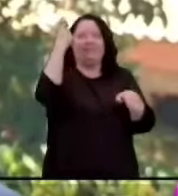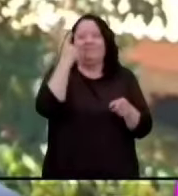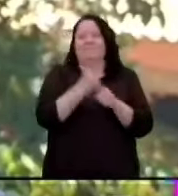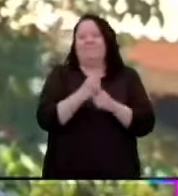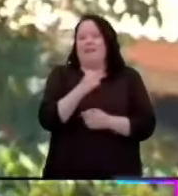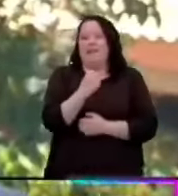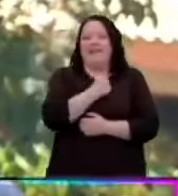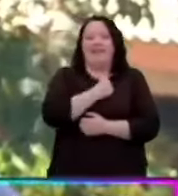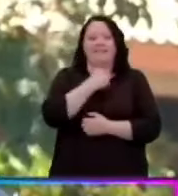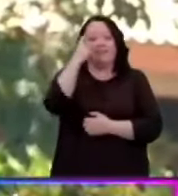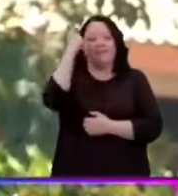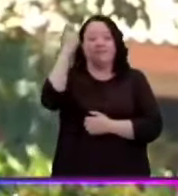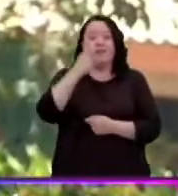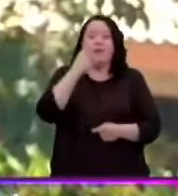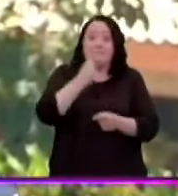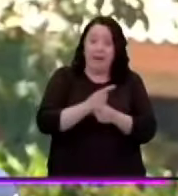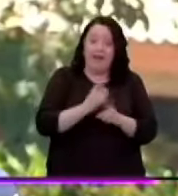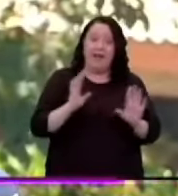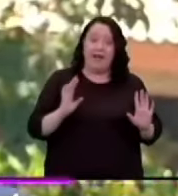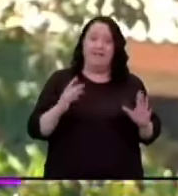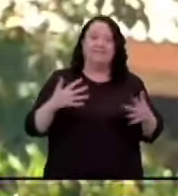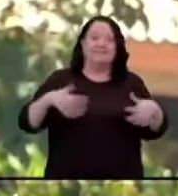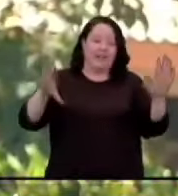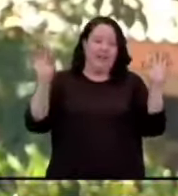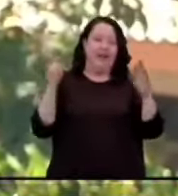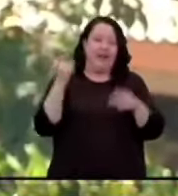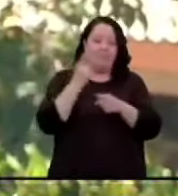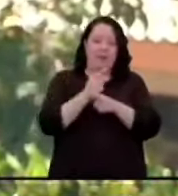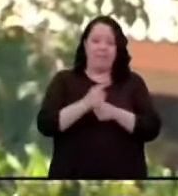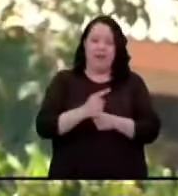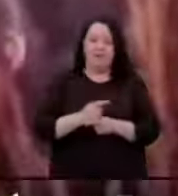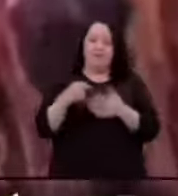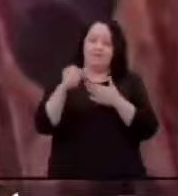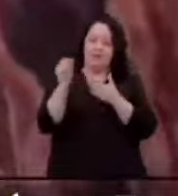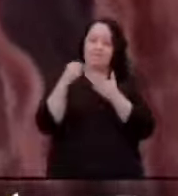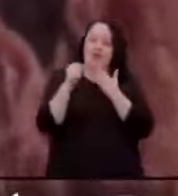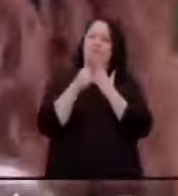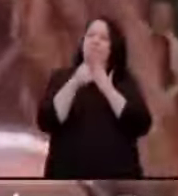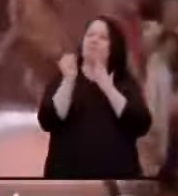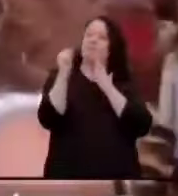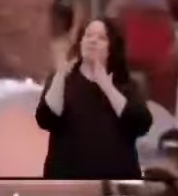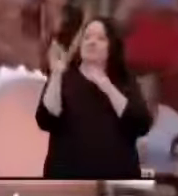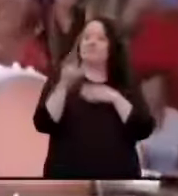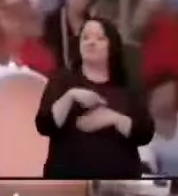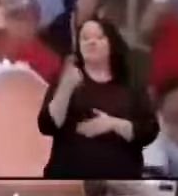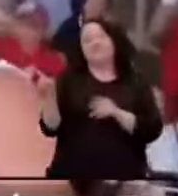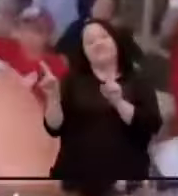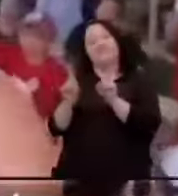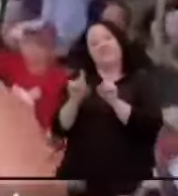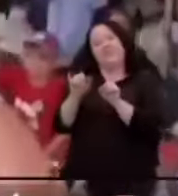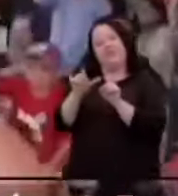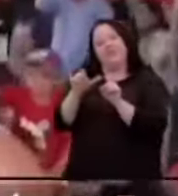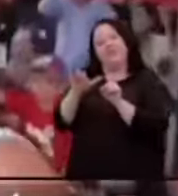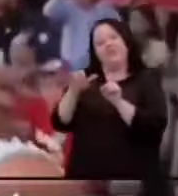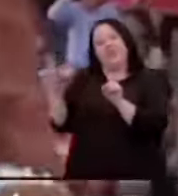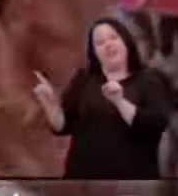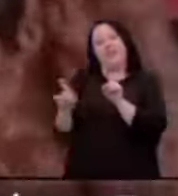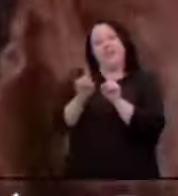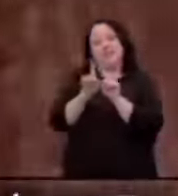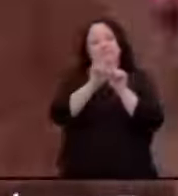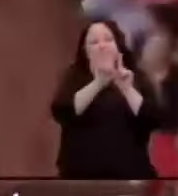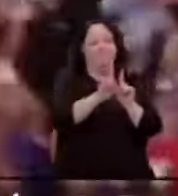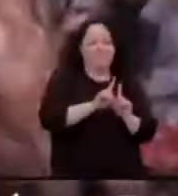un sueño que estoy cumpliendo, que cumplí ya, y ya podemos chulear. Guajira acompañó a Kevin en su regreso a